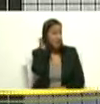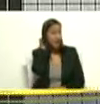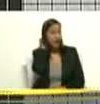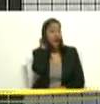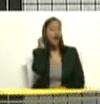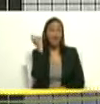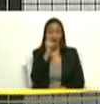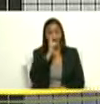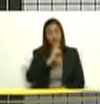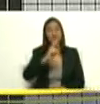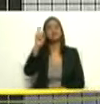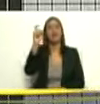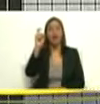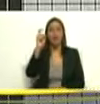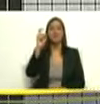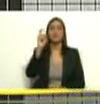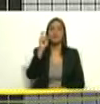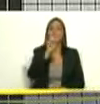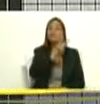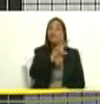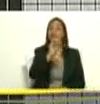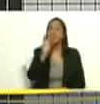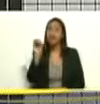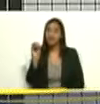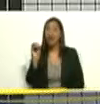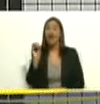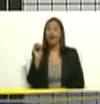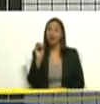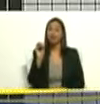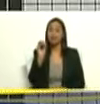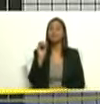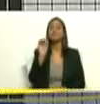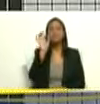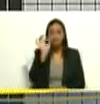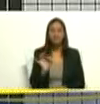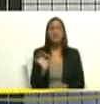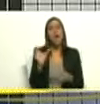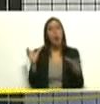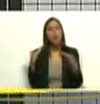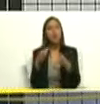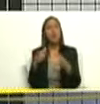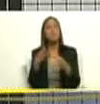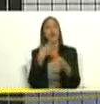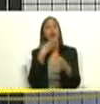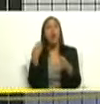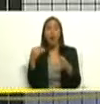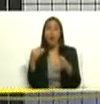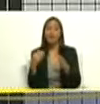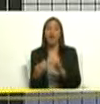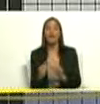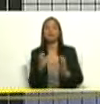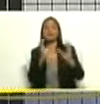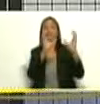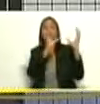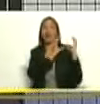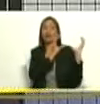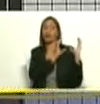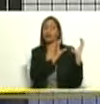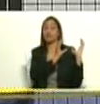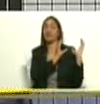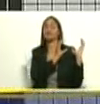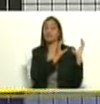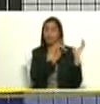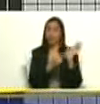en Caracas y Le tocará a la generación tricentenario compañeros compañeras asumir la batuta para